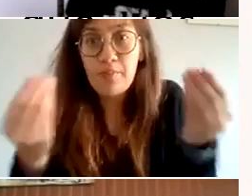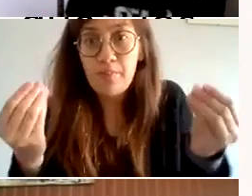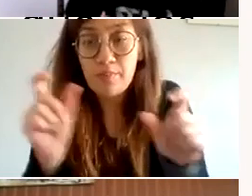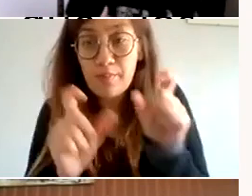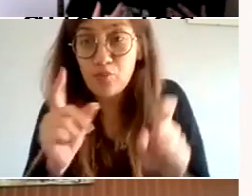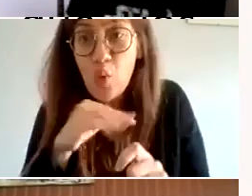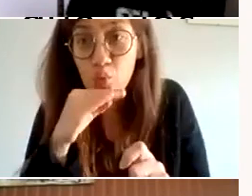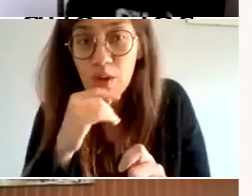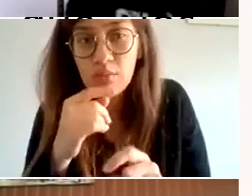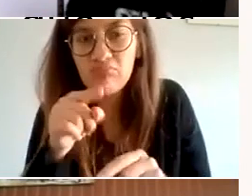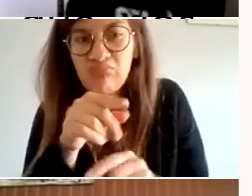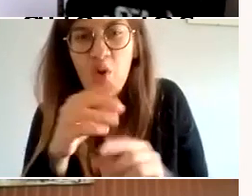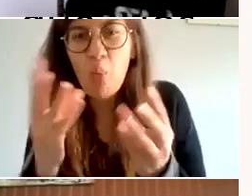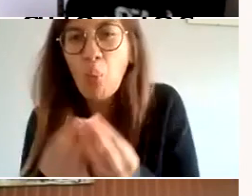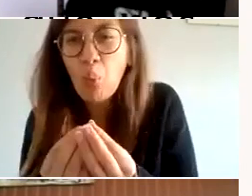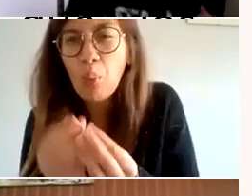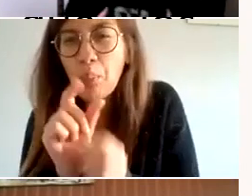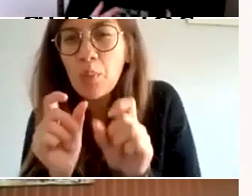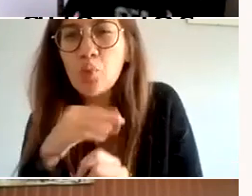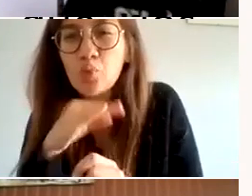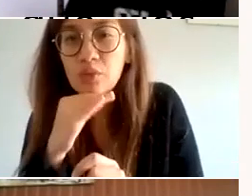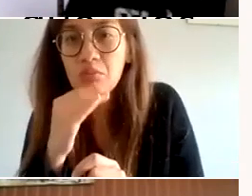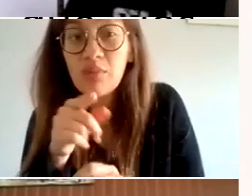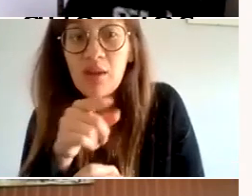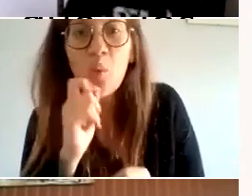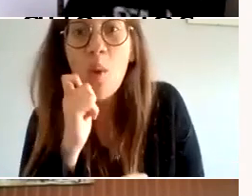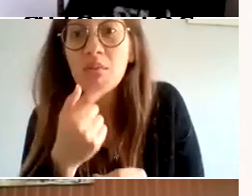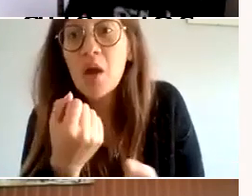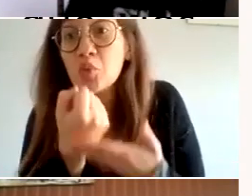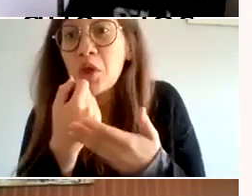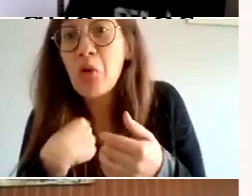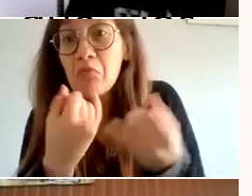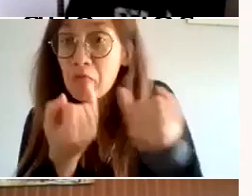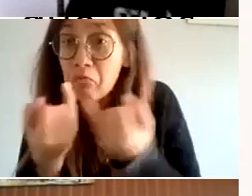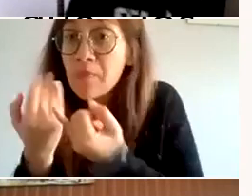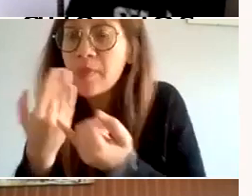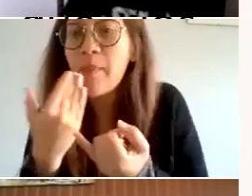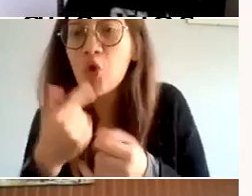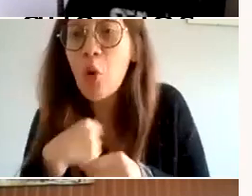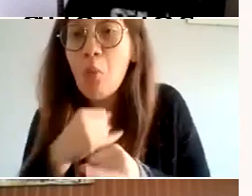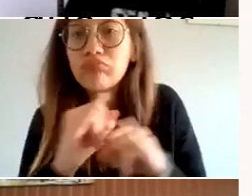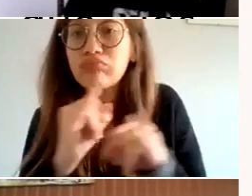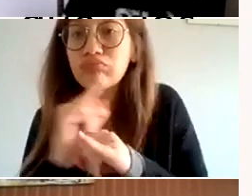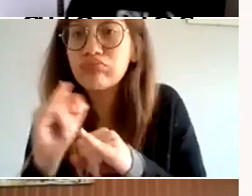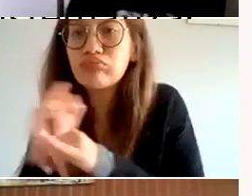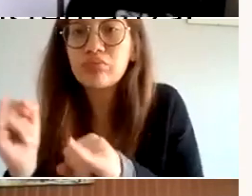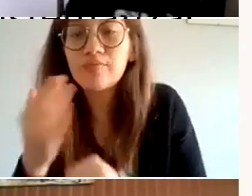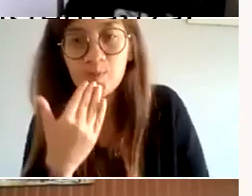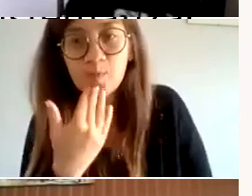la gracia. Yo puedo utilizar esto utilizando distintas técnicas para poder sacar conclusiones.